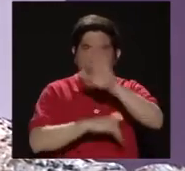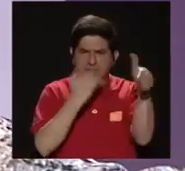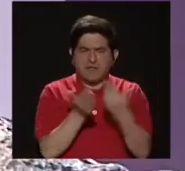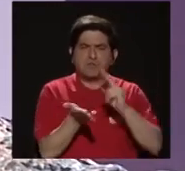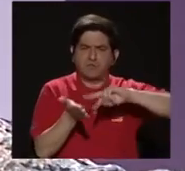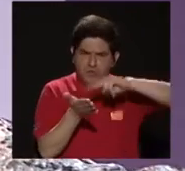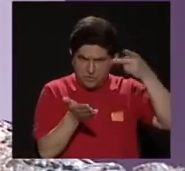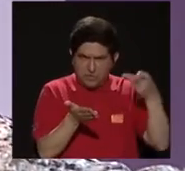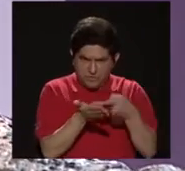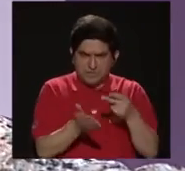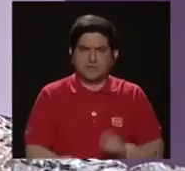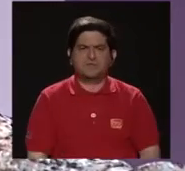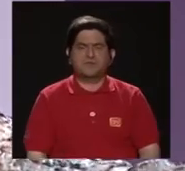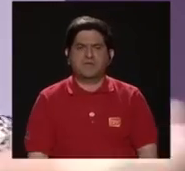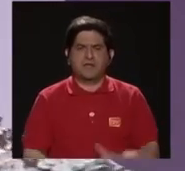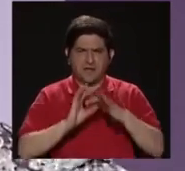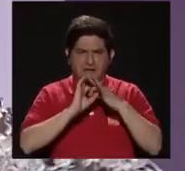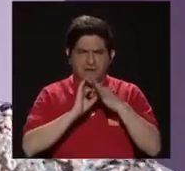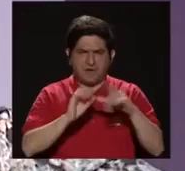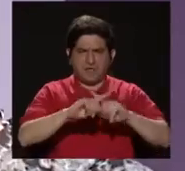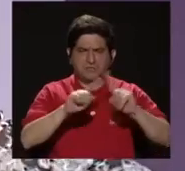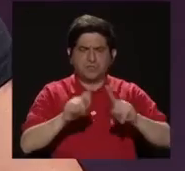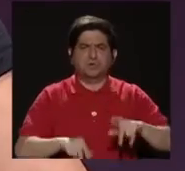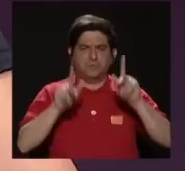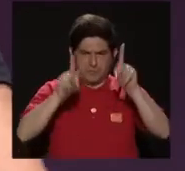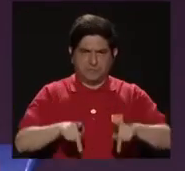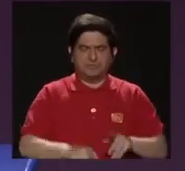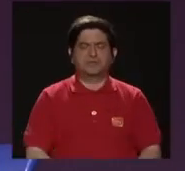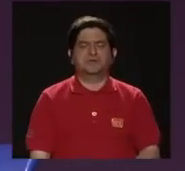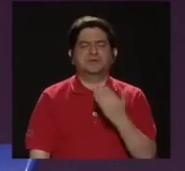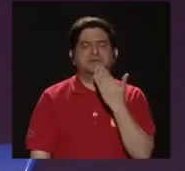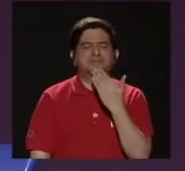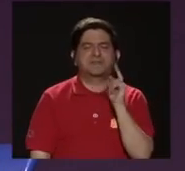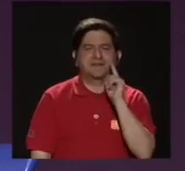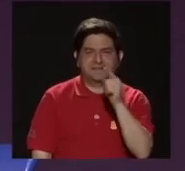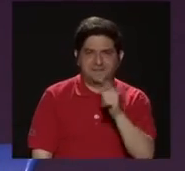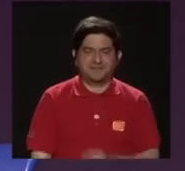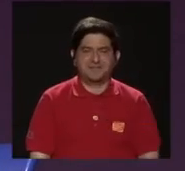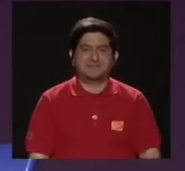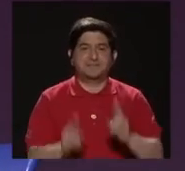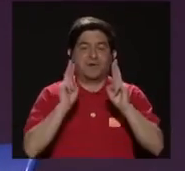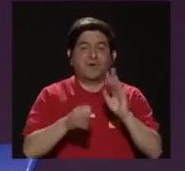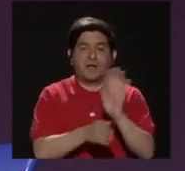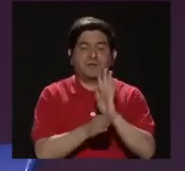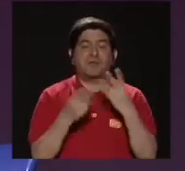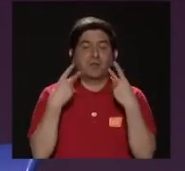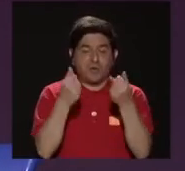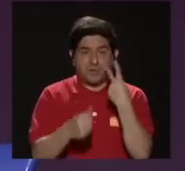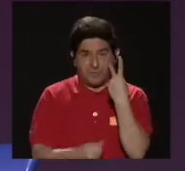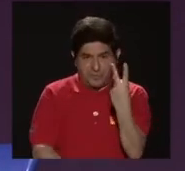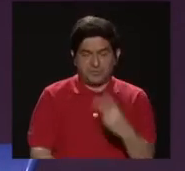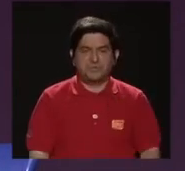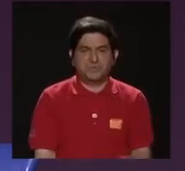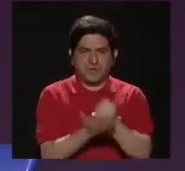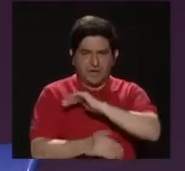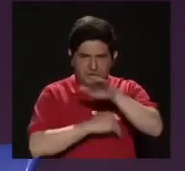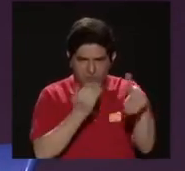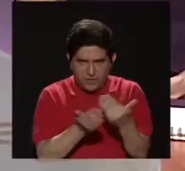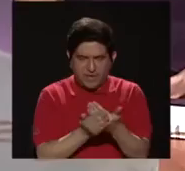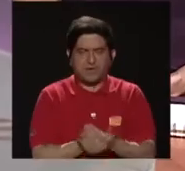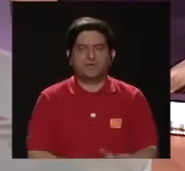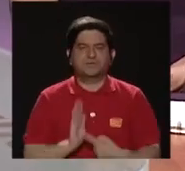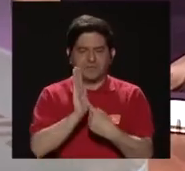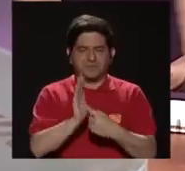lo que significan las relaciones interpersonales. Bien, muchas gracias a ustedes y ojalá que la película se presente pronto y que nos ayude a todas a soltar